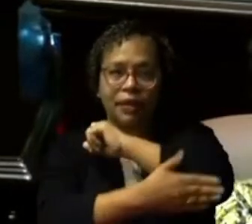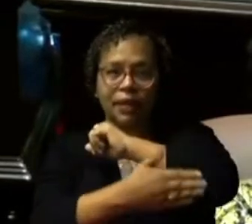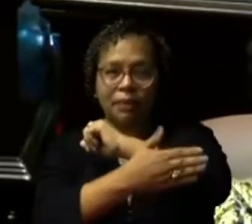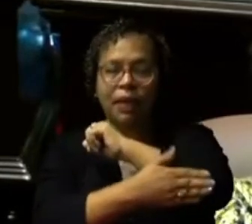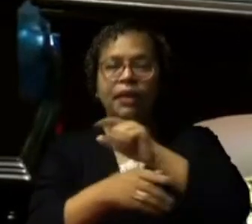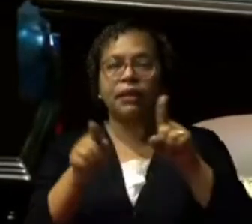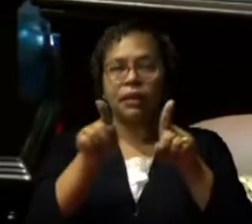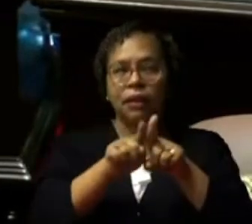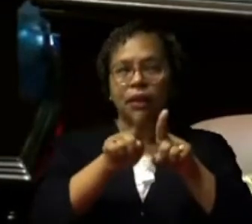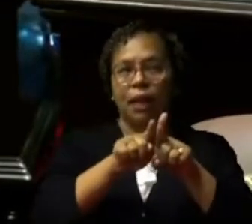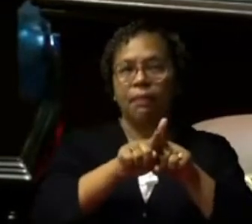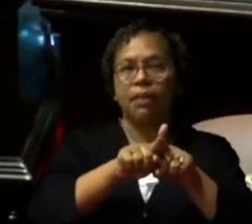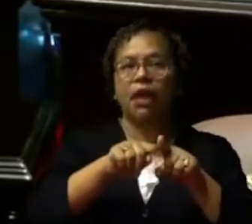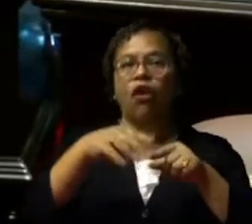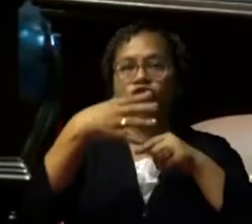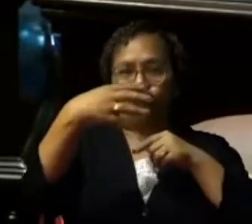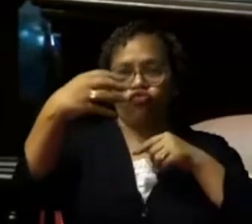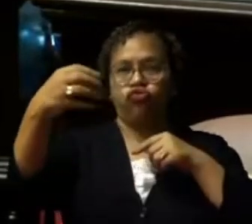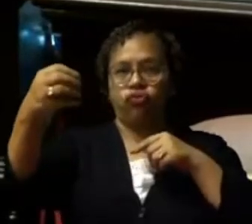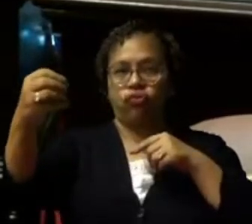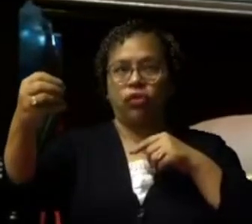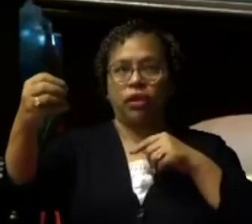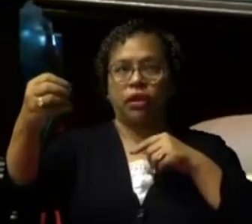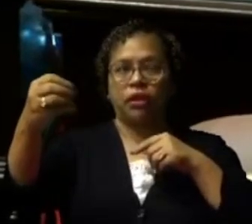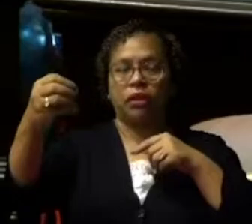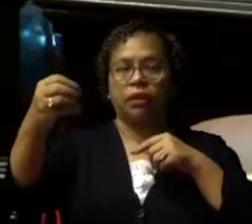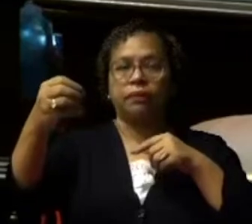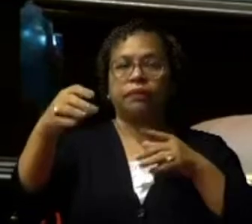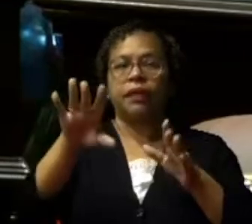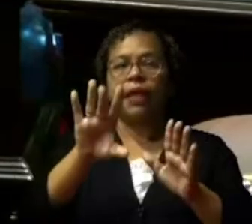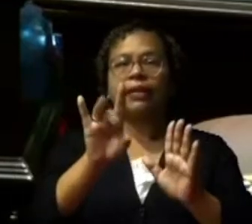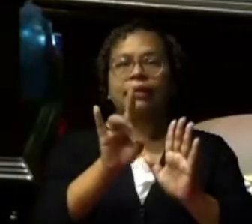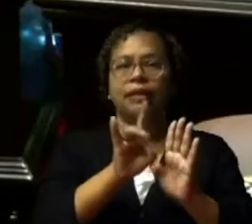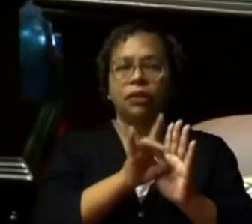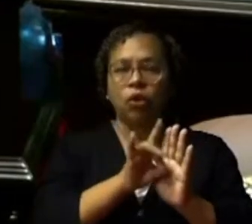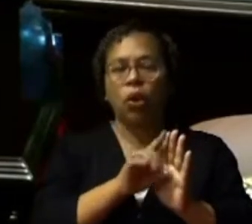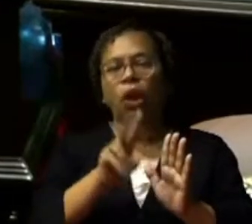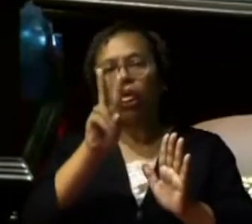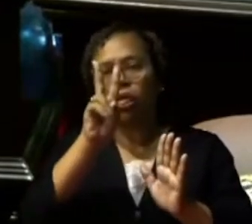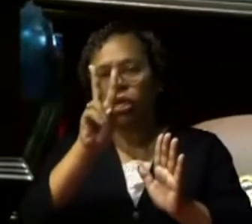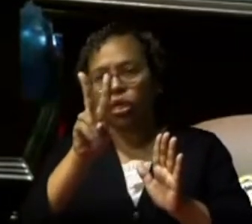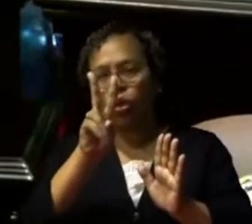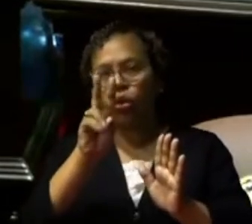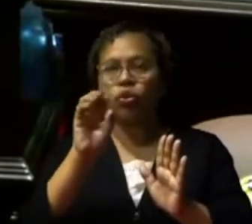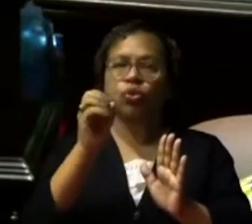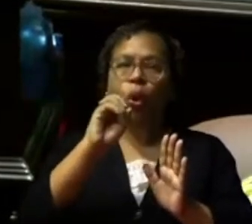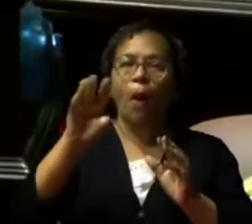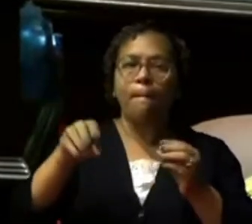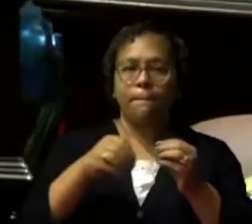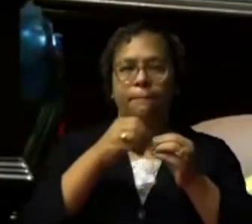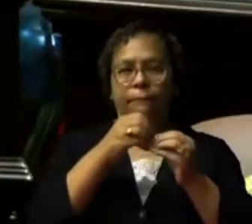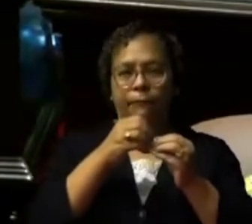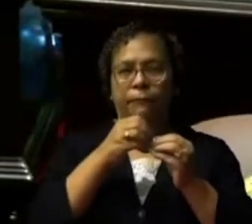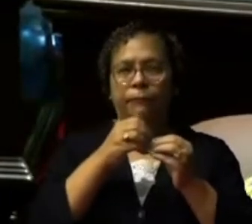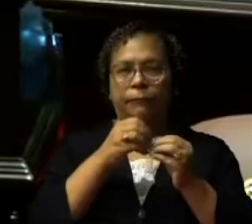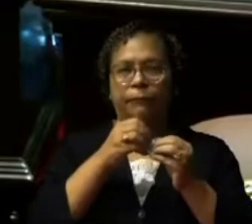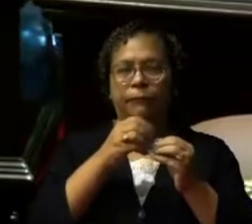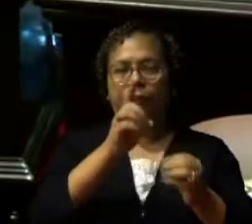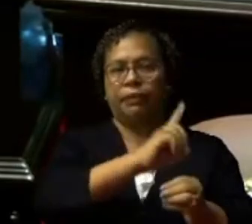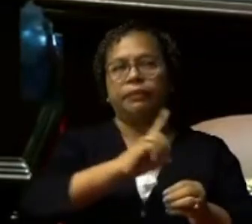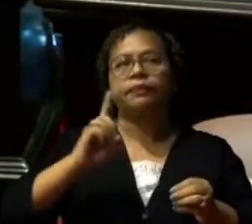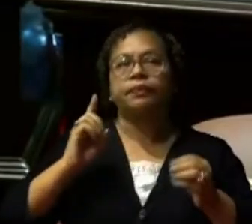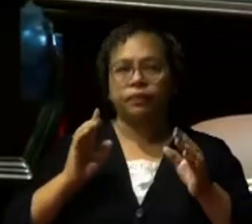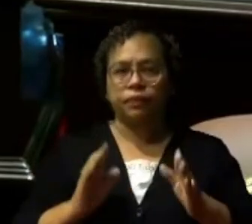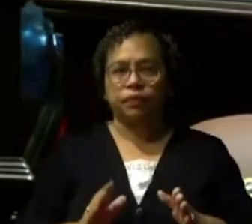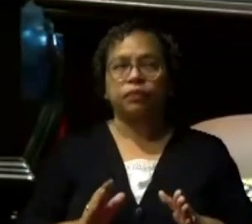de la República. En todas se escogen 2 o más diputados. De esas 48 circunscripciones electorales, en 16